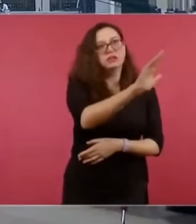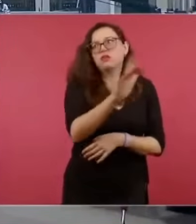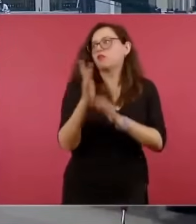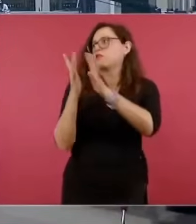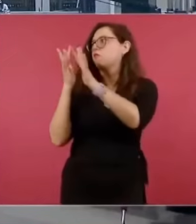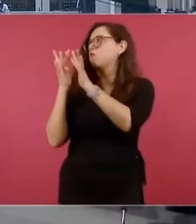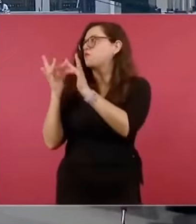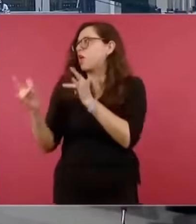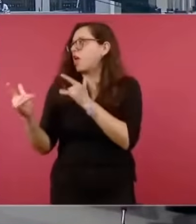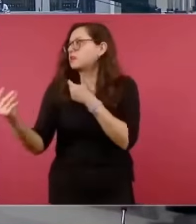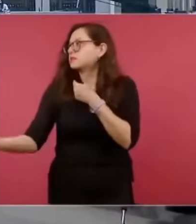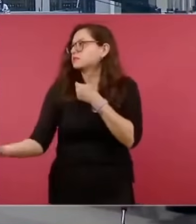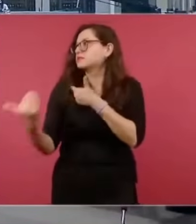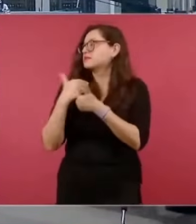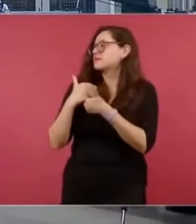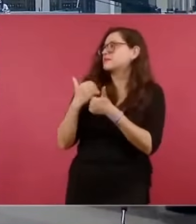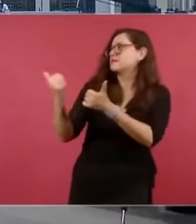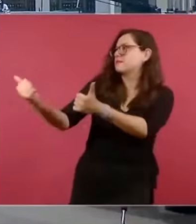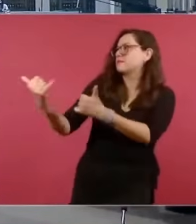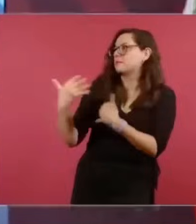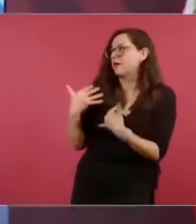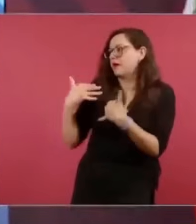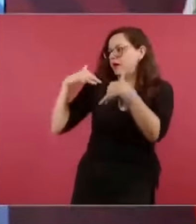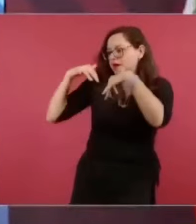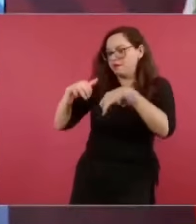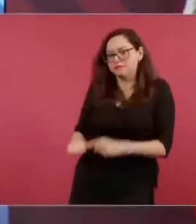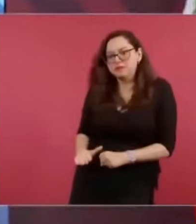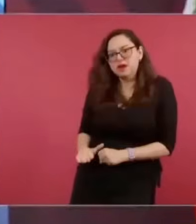con la llamada guerra a los pasteles,